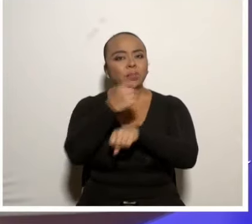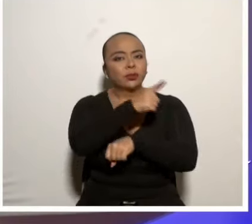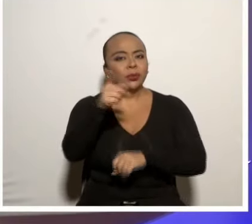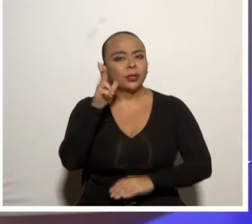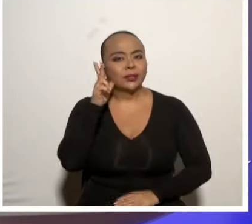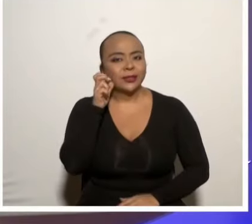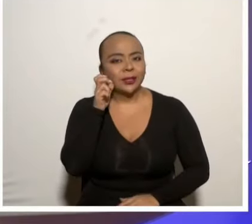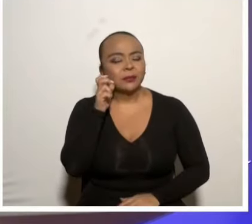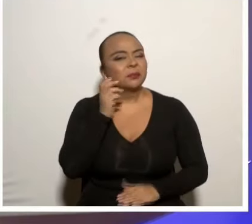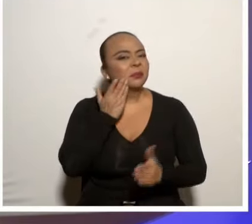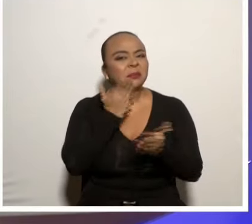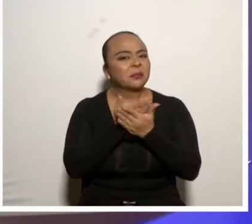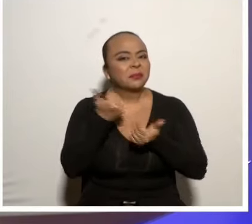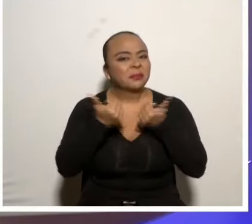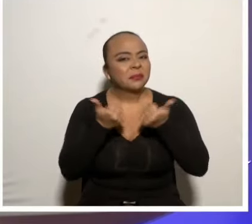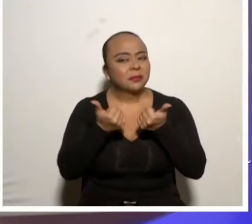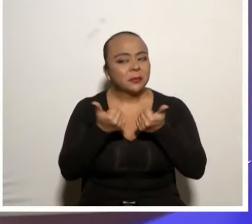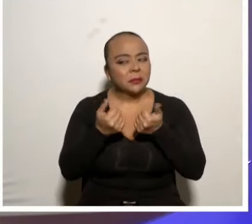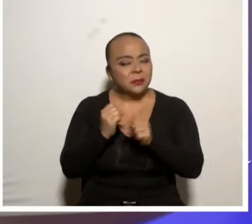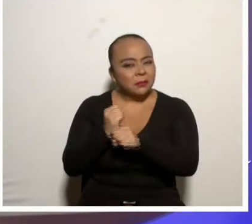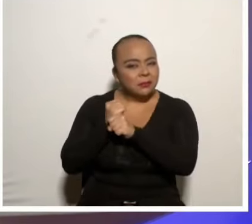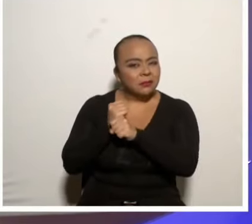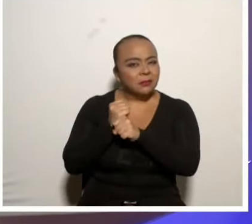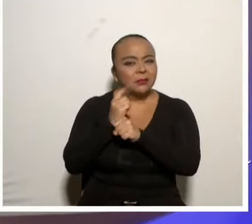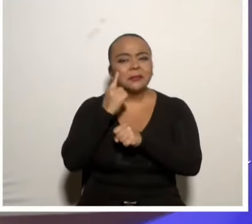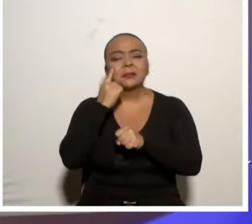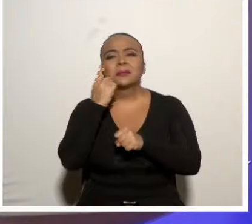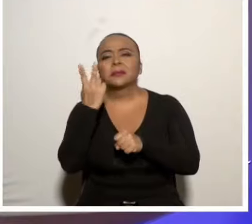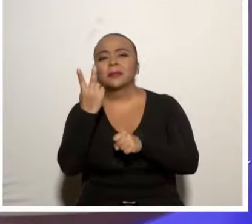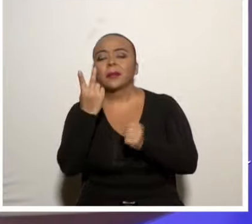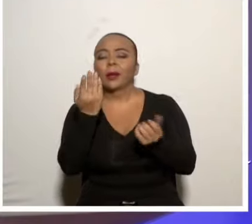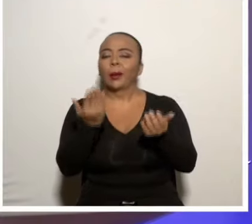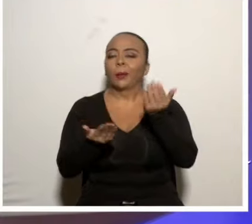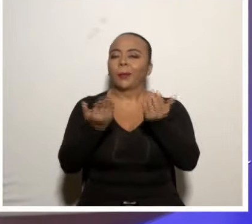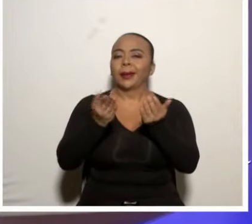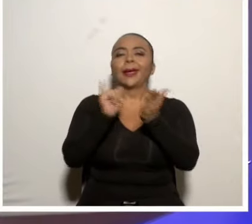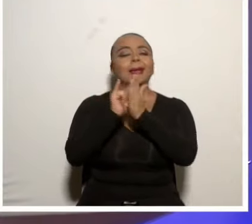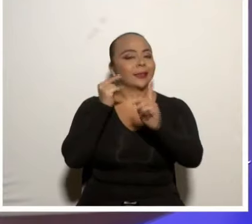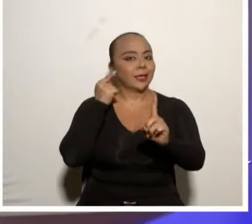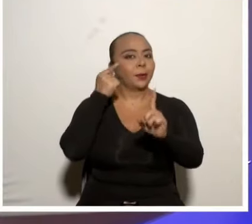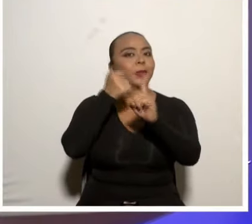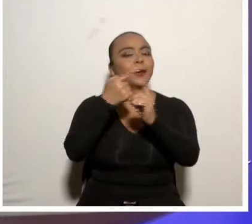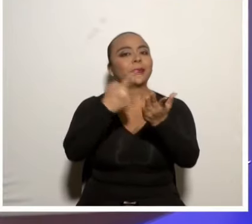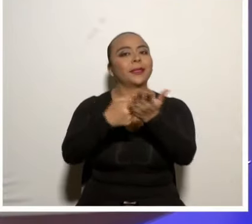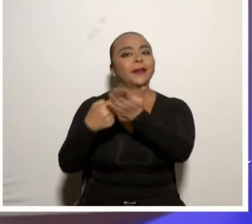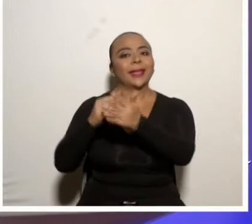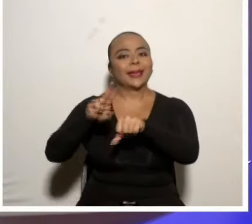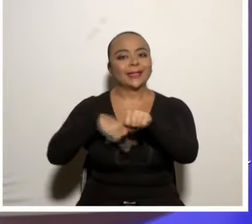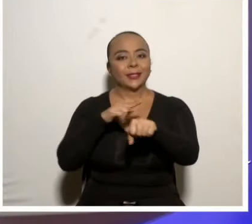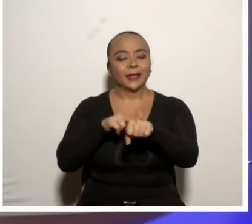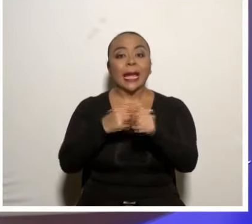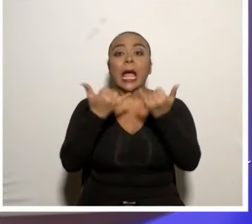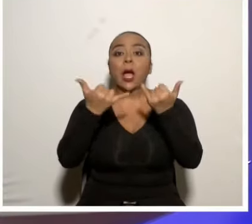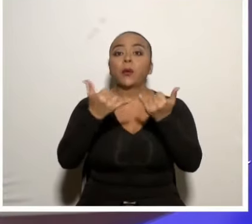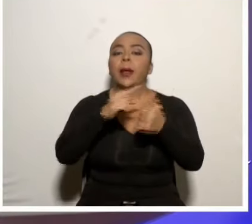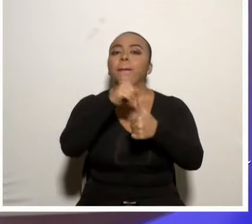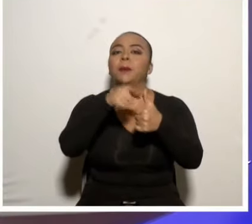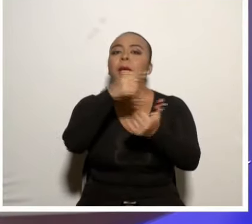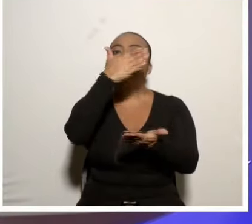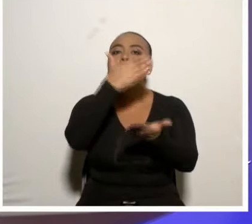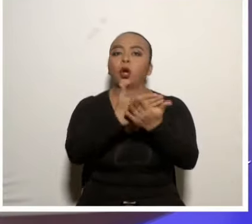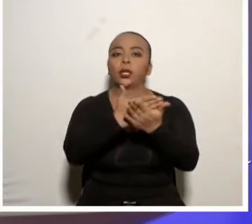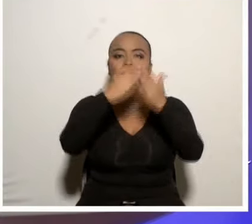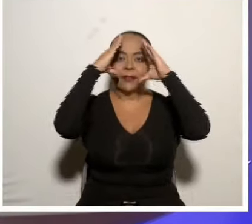escuchado? ¿Qué proponen? ¿Le convencen? ¿Qué le parece? Compárelos. Ese es el objetivo del debate nacional. Vamos a ir a un primer